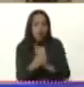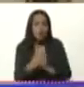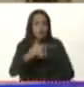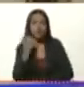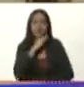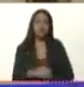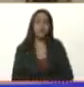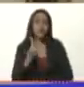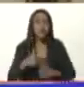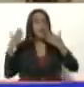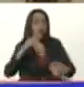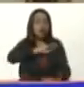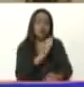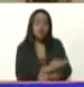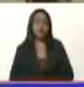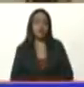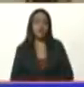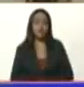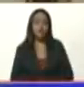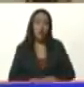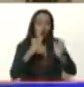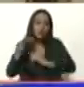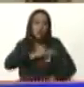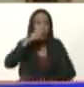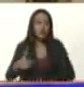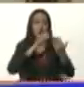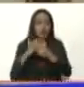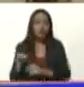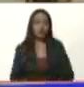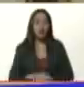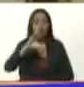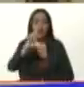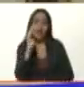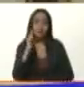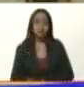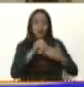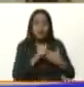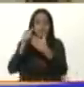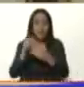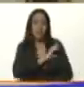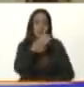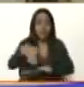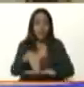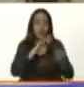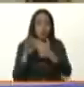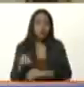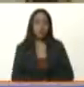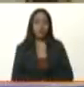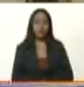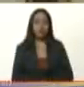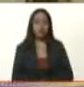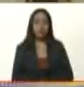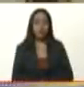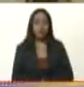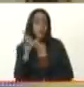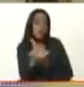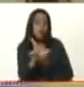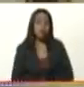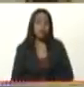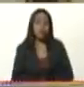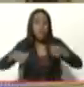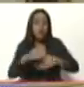en los próximos días y semanas. Más vale prevenir que lamentar. Se los pido a